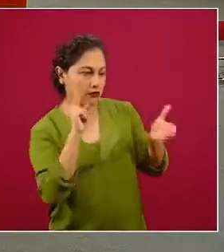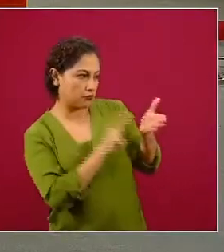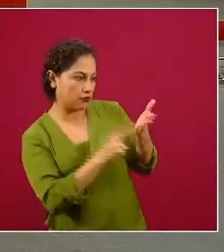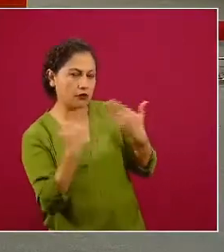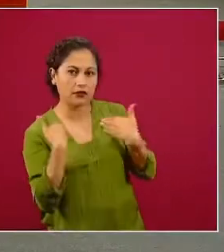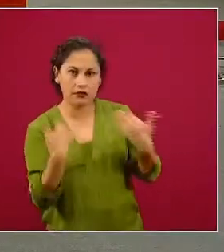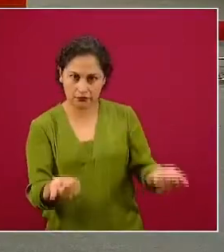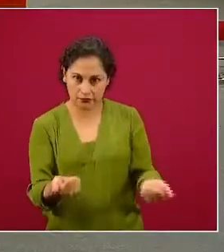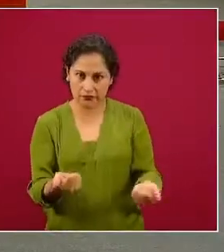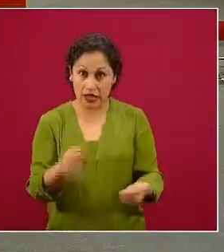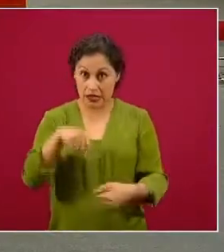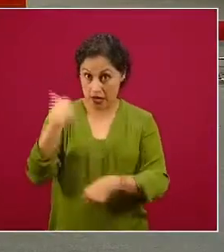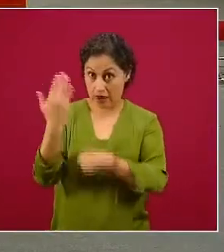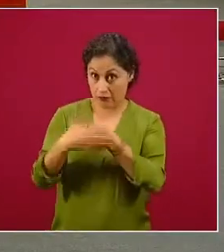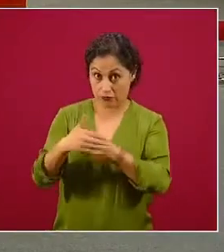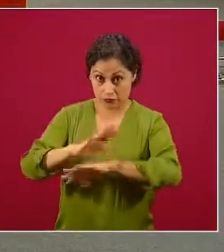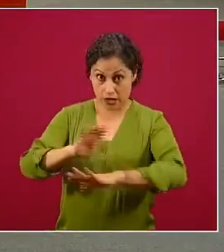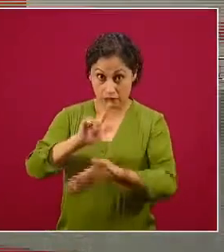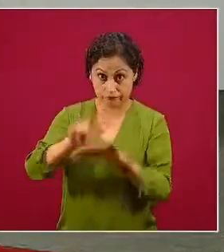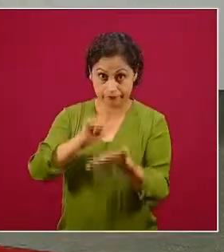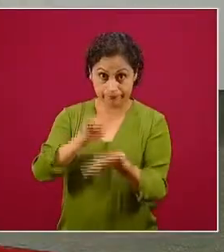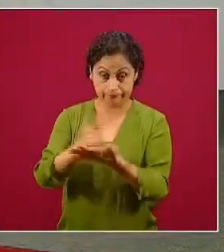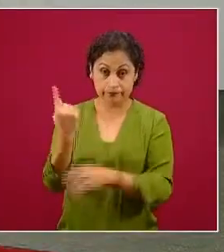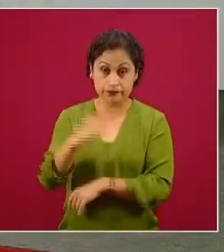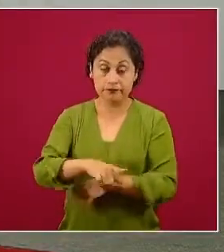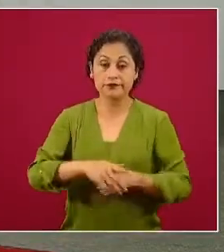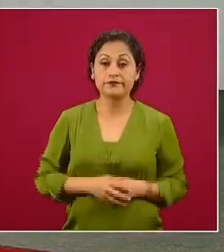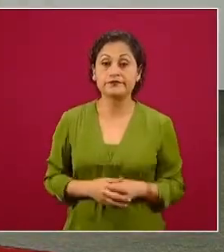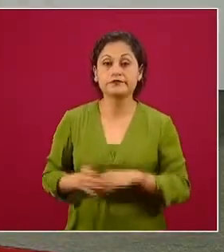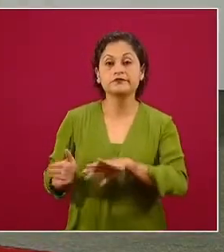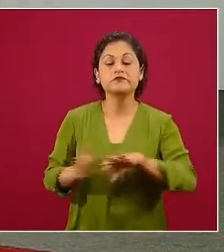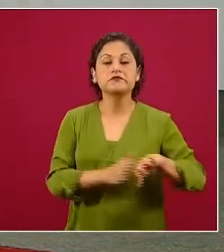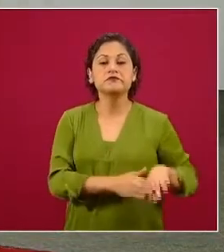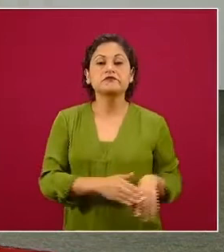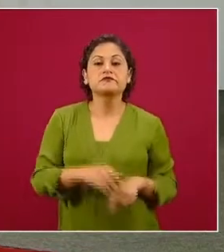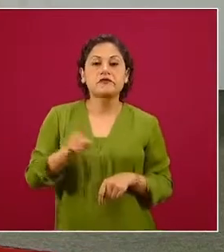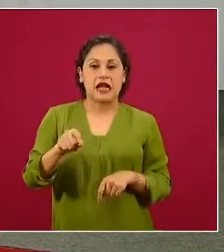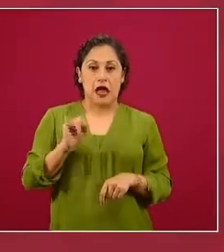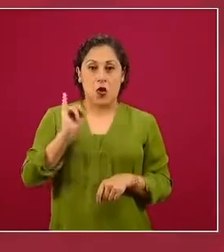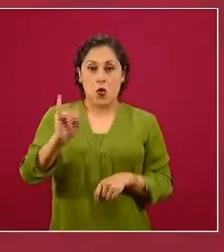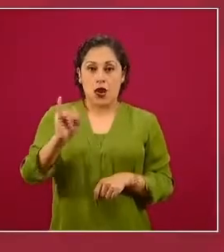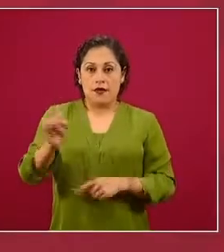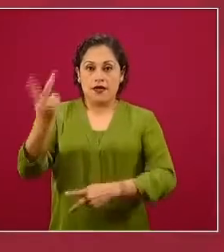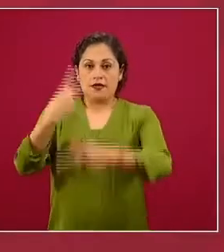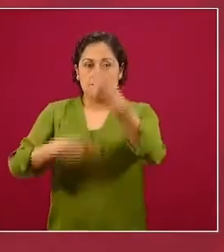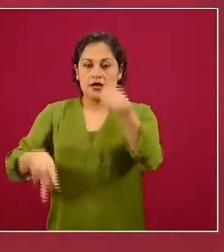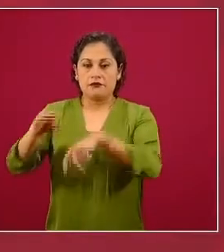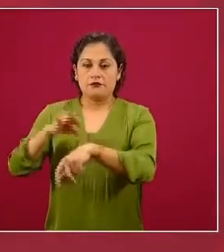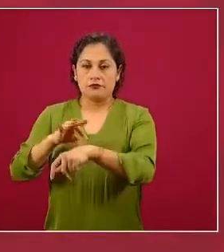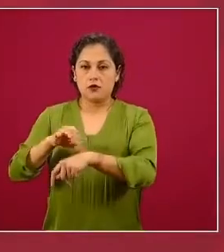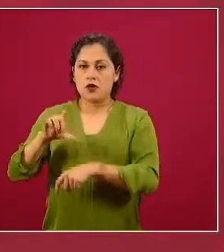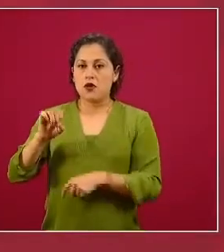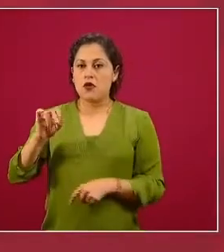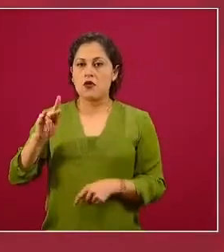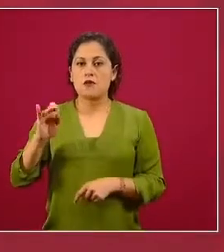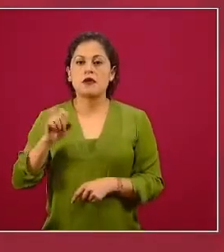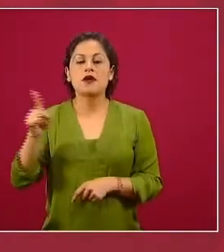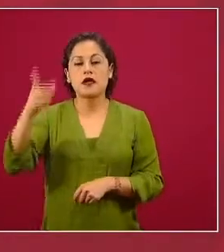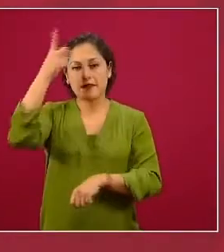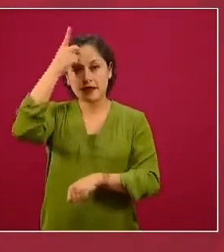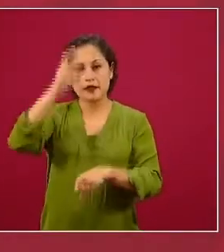un artículo, no me detengo a comentarlo porque este jueves va a venir el doctor Ruy López Ridaura, nuestro colaborador, es el director